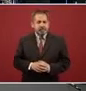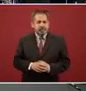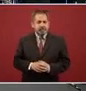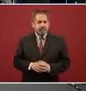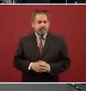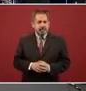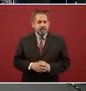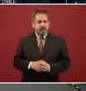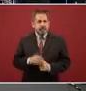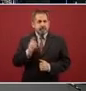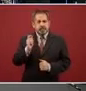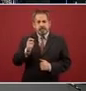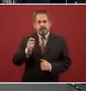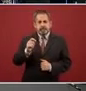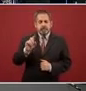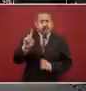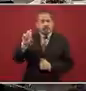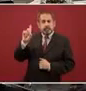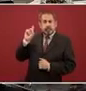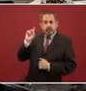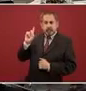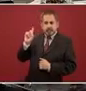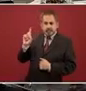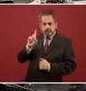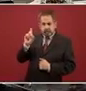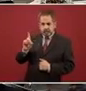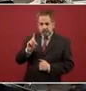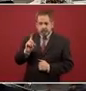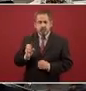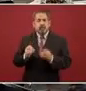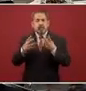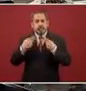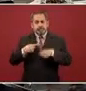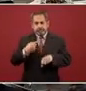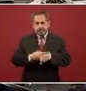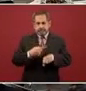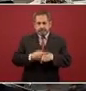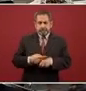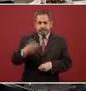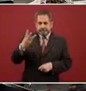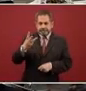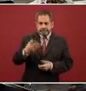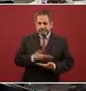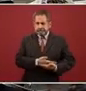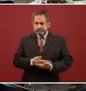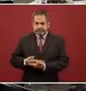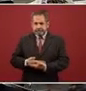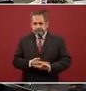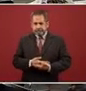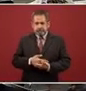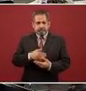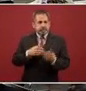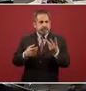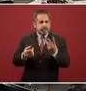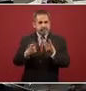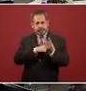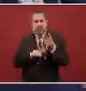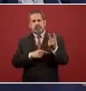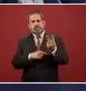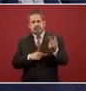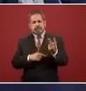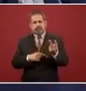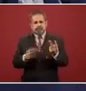Hasta el domingo había en su registro de casos positivos 3 bebés. Ayer desapareció uno de esa tabla. Si nos